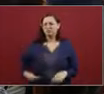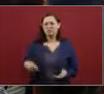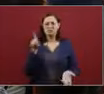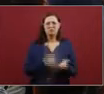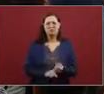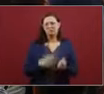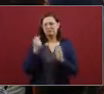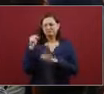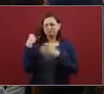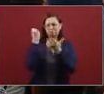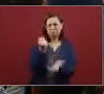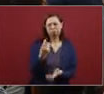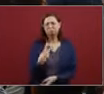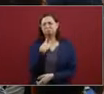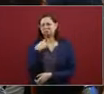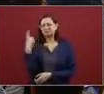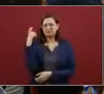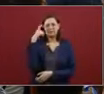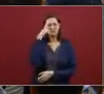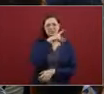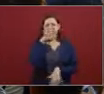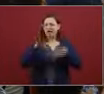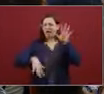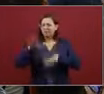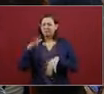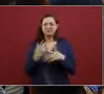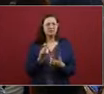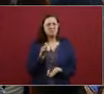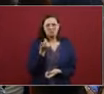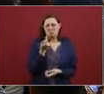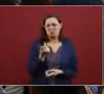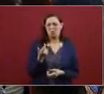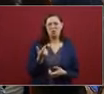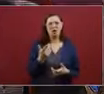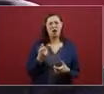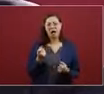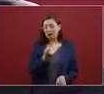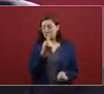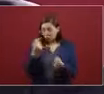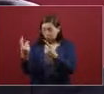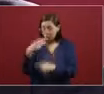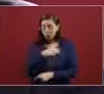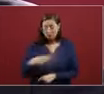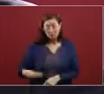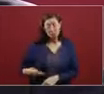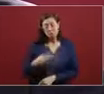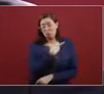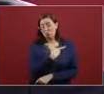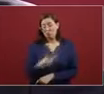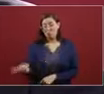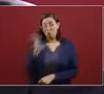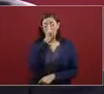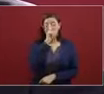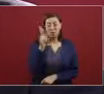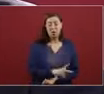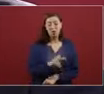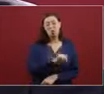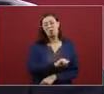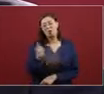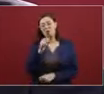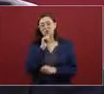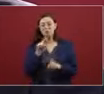de distribución fiscal. Por un lado, muchos viven prácticamente en la miseria. Por otro lado, también